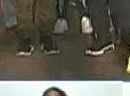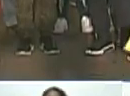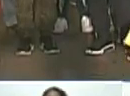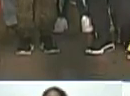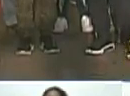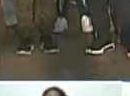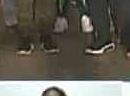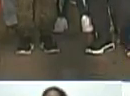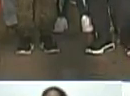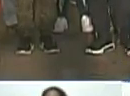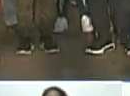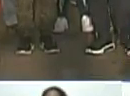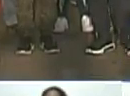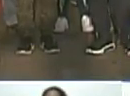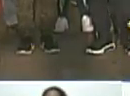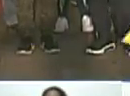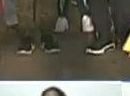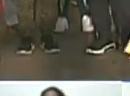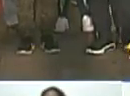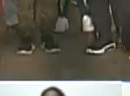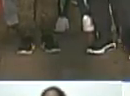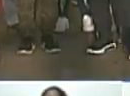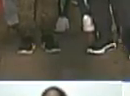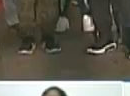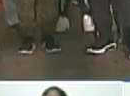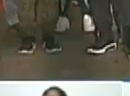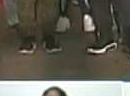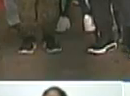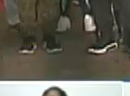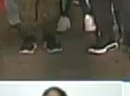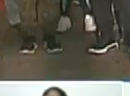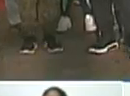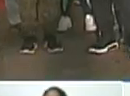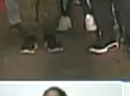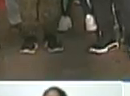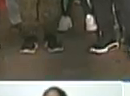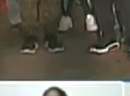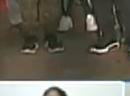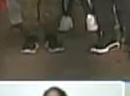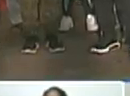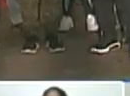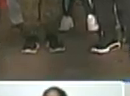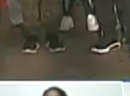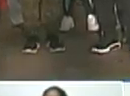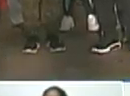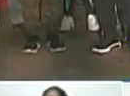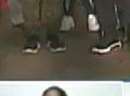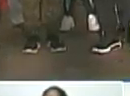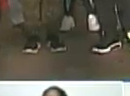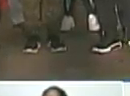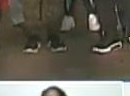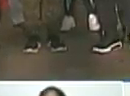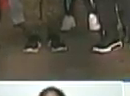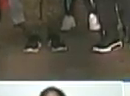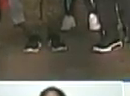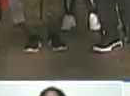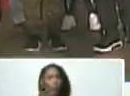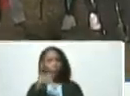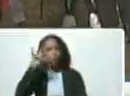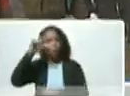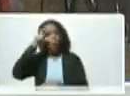la revolución bolivariana en el poder popular. Esto es algo único. Imagínate tú, Arriaza,